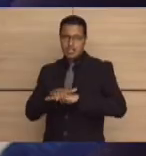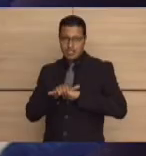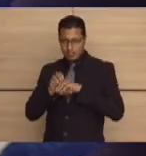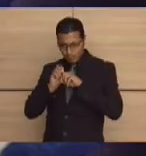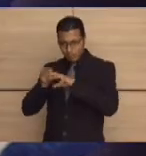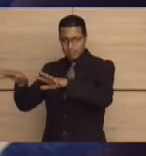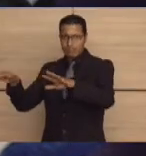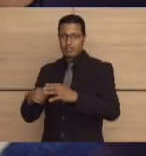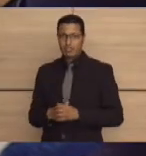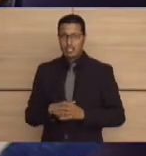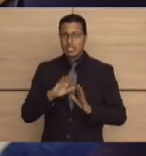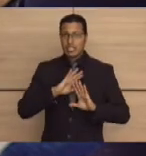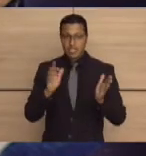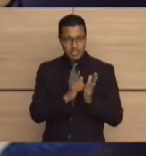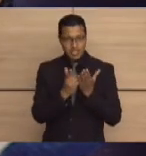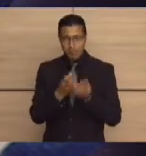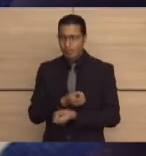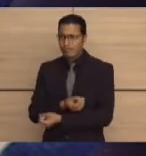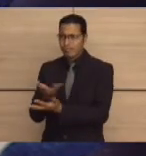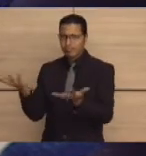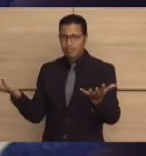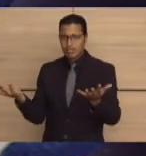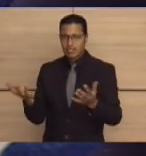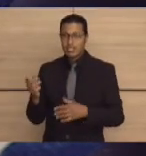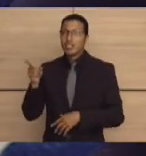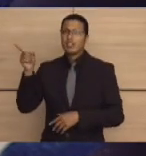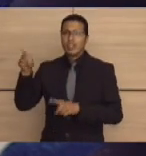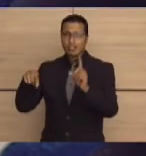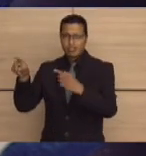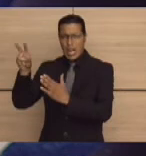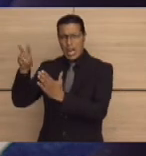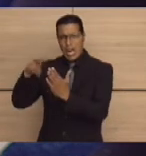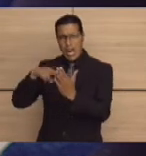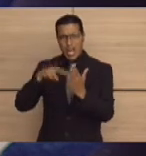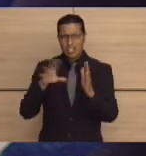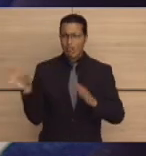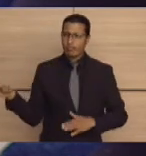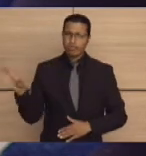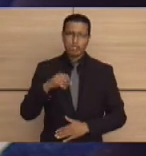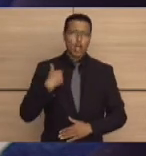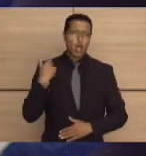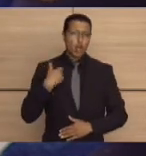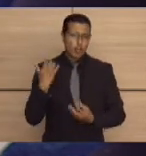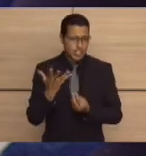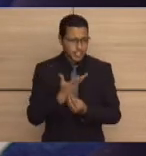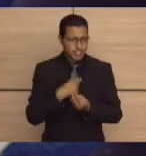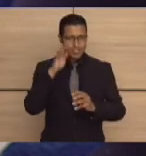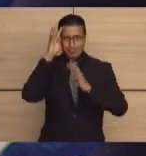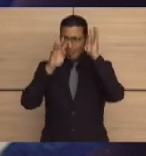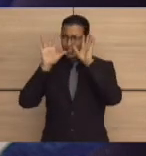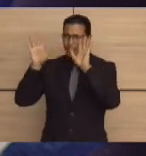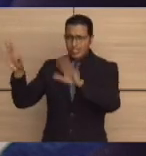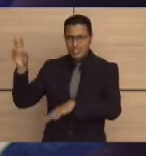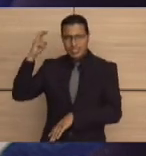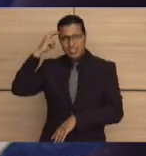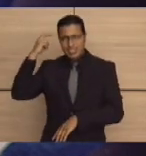Inmediatamente después de que Humboldt publicó ese libro en Londres, ya lo habían leído todos los jóvenes artistas y creadores de la Inglaterra de